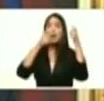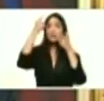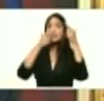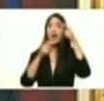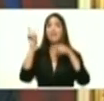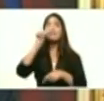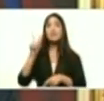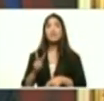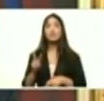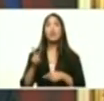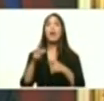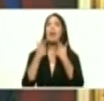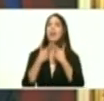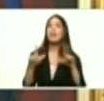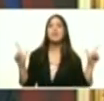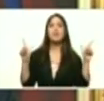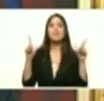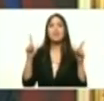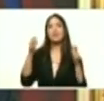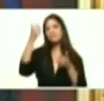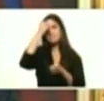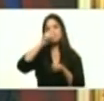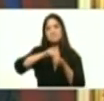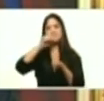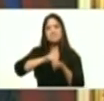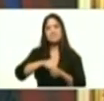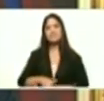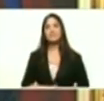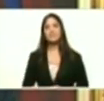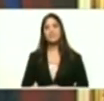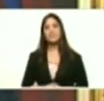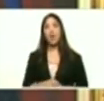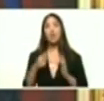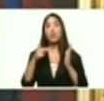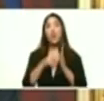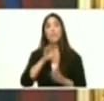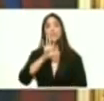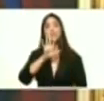sido declarada, territorio libre, de analfabetismo, 2005,